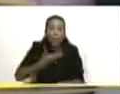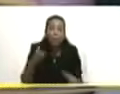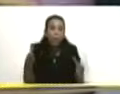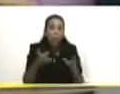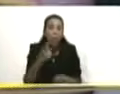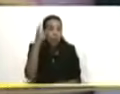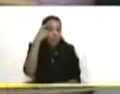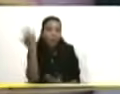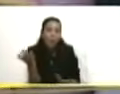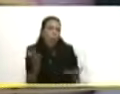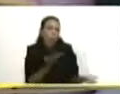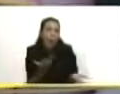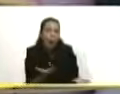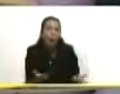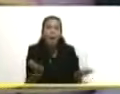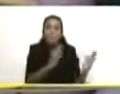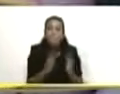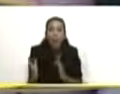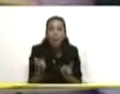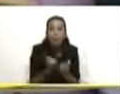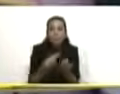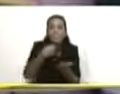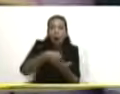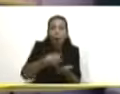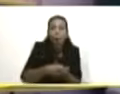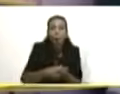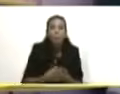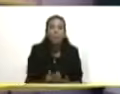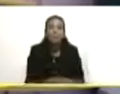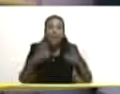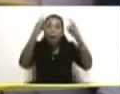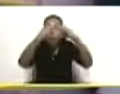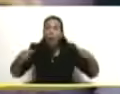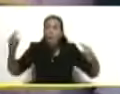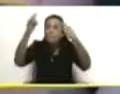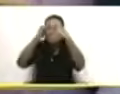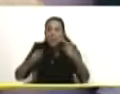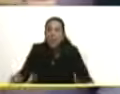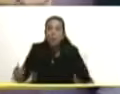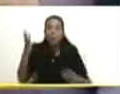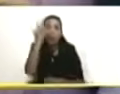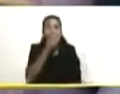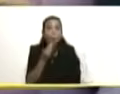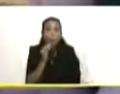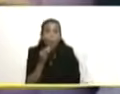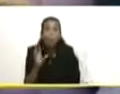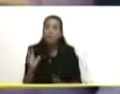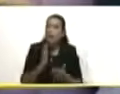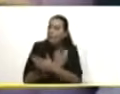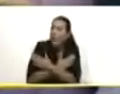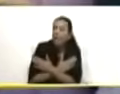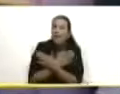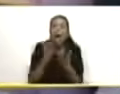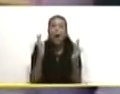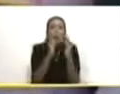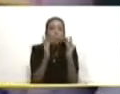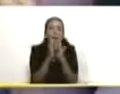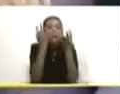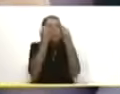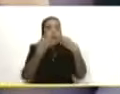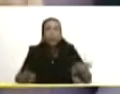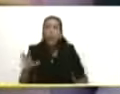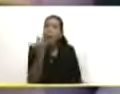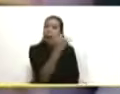pero también a través de un programa importantísimo que es el campismo juvenil, que es el turismo amigable con la madre naturaleza, que